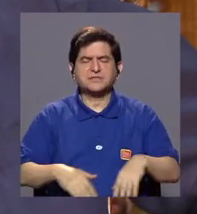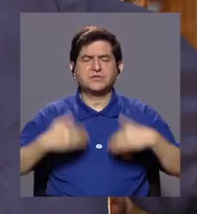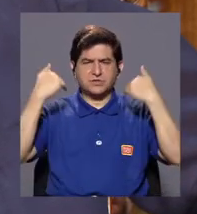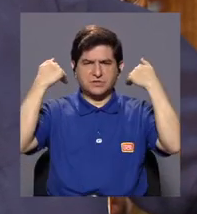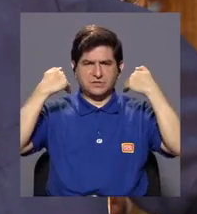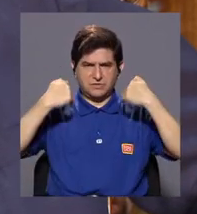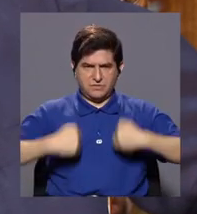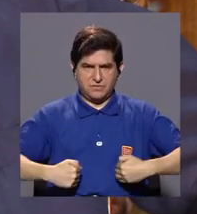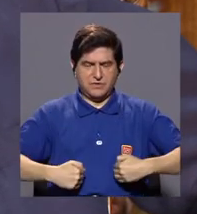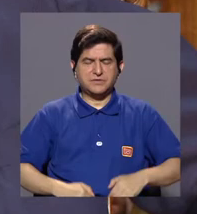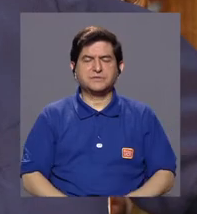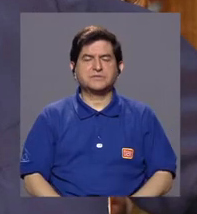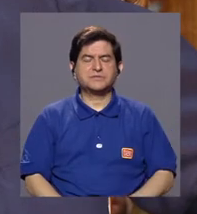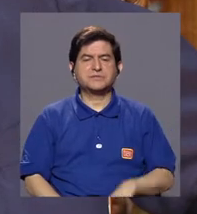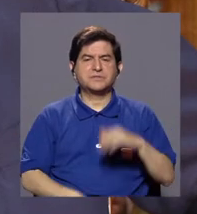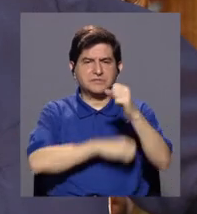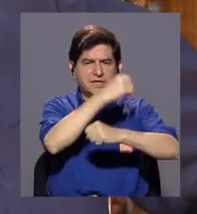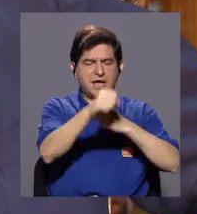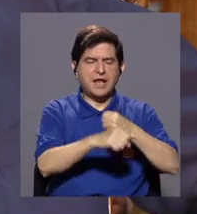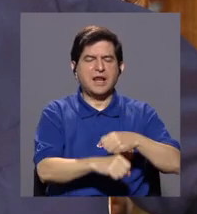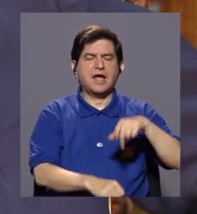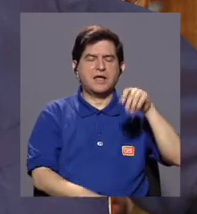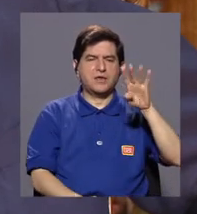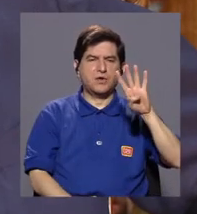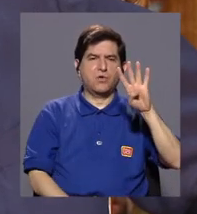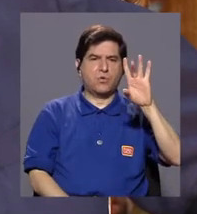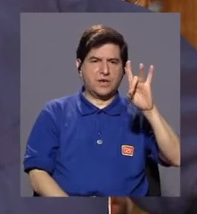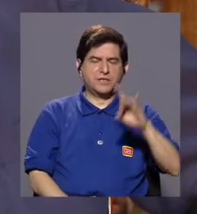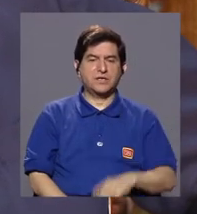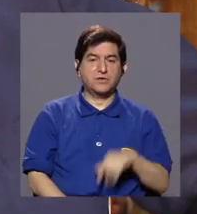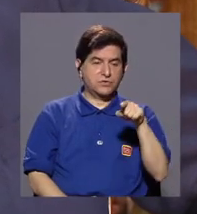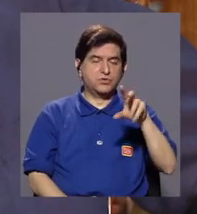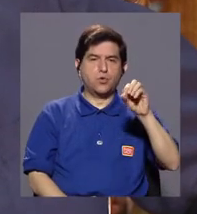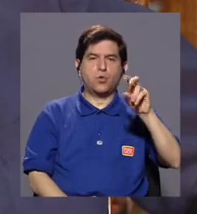Derechos Humanos en el año 48 en Naciones Unidas.